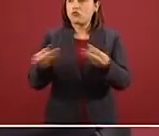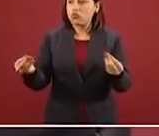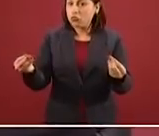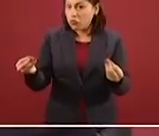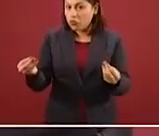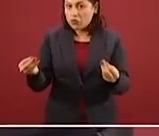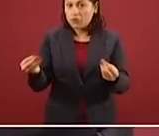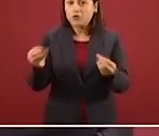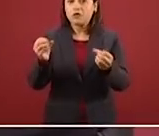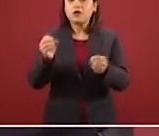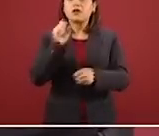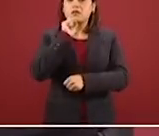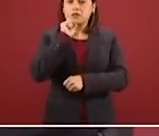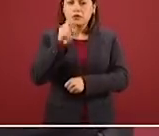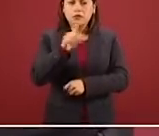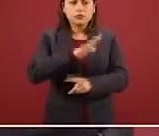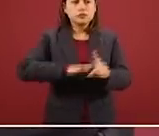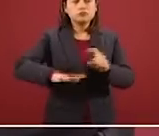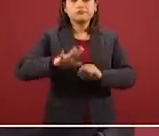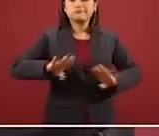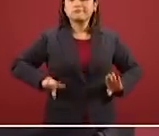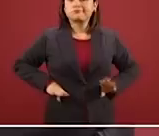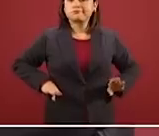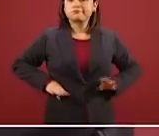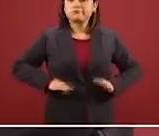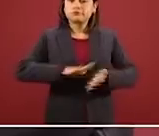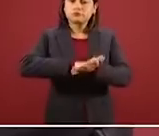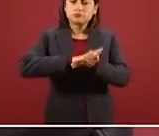los humildes, los pobres, los que